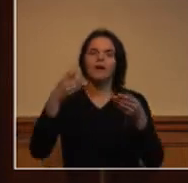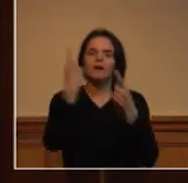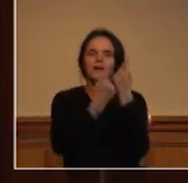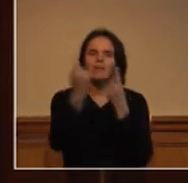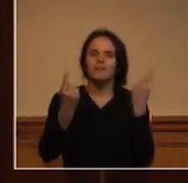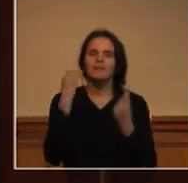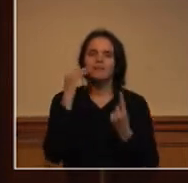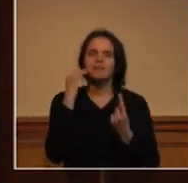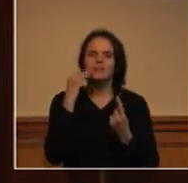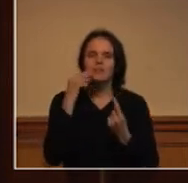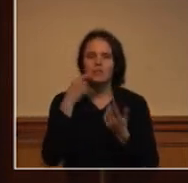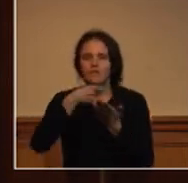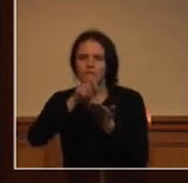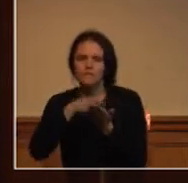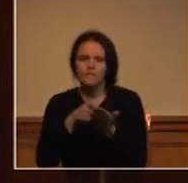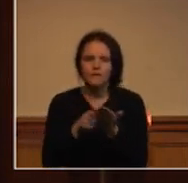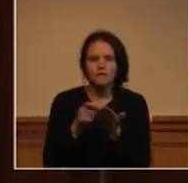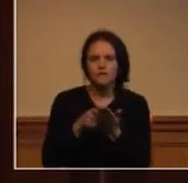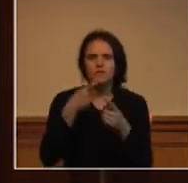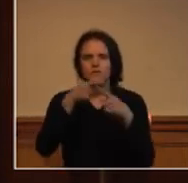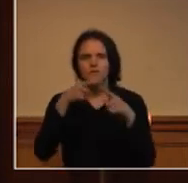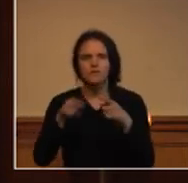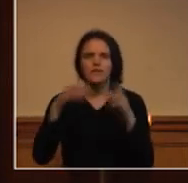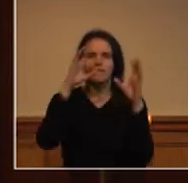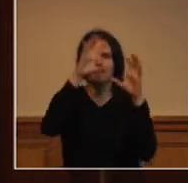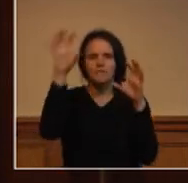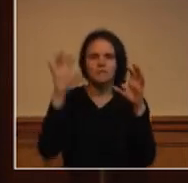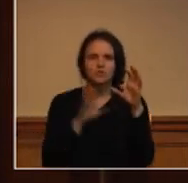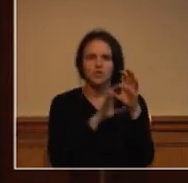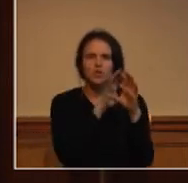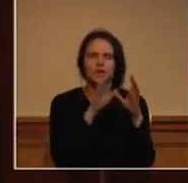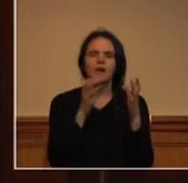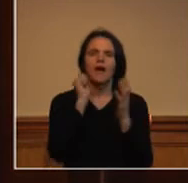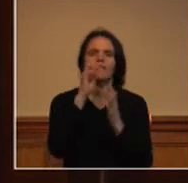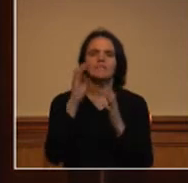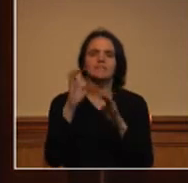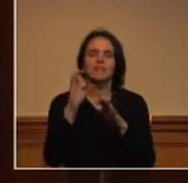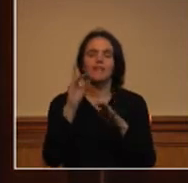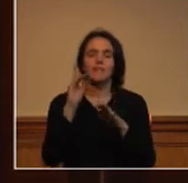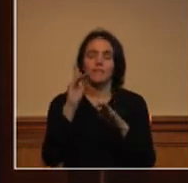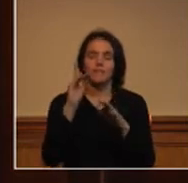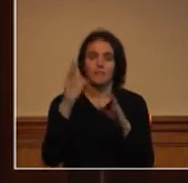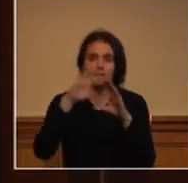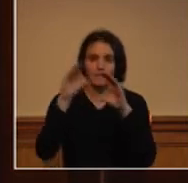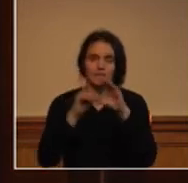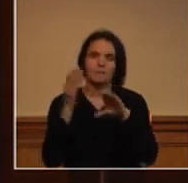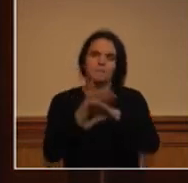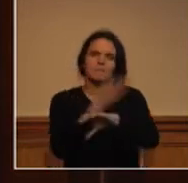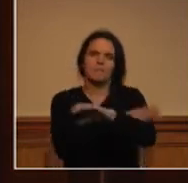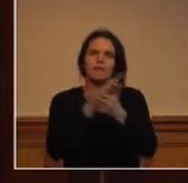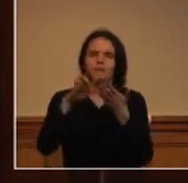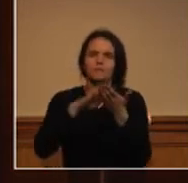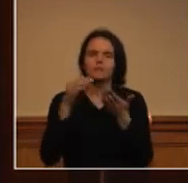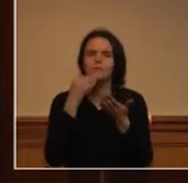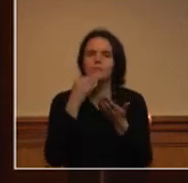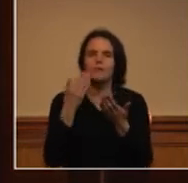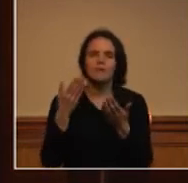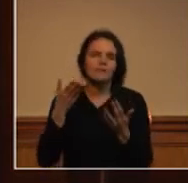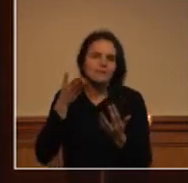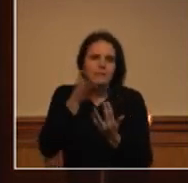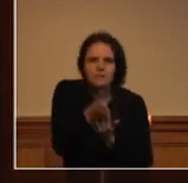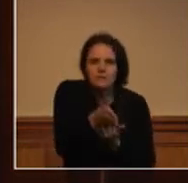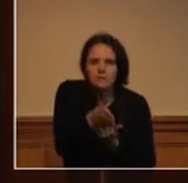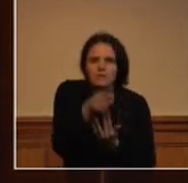en todas sus dimensiones cognitivas, en todas las dimensiones del abecedeti prelector, y se hizo una